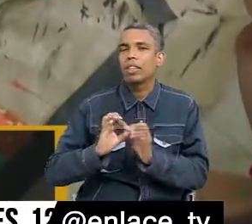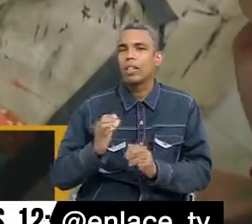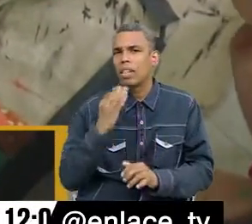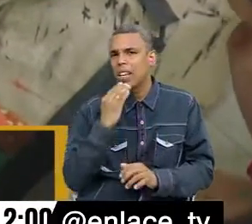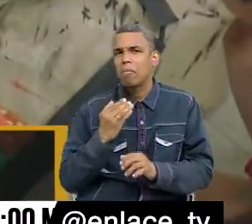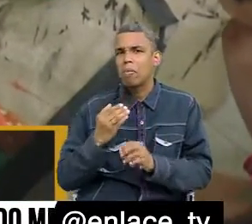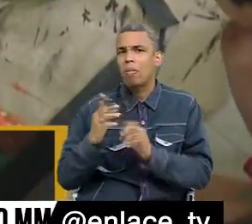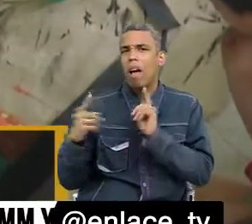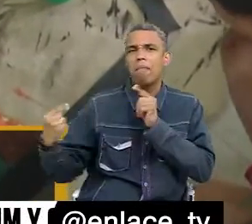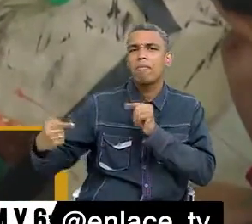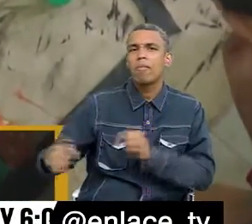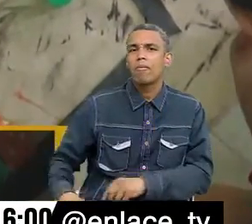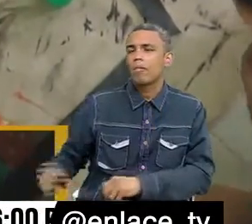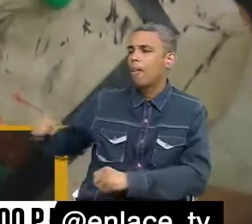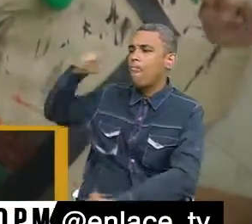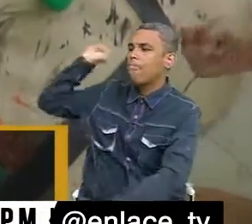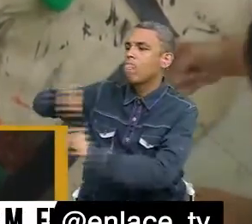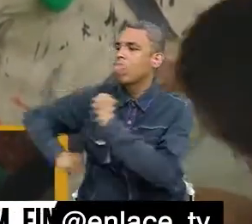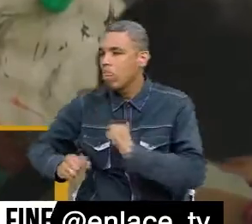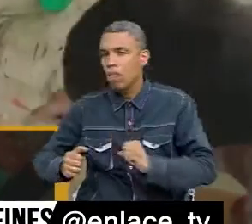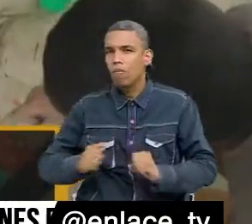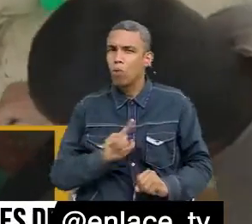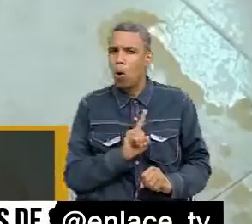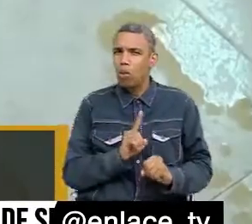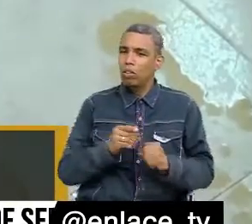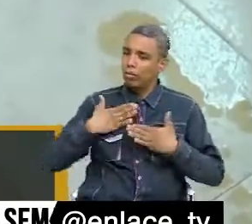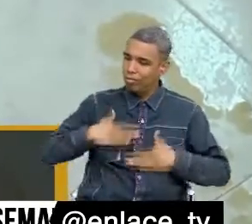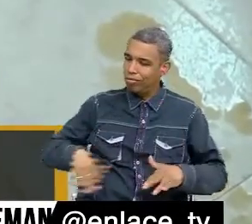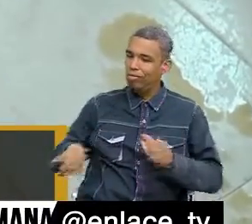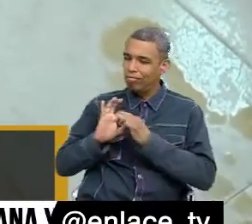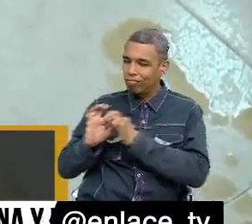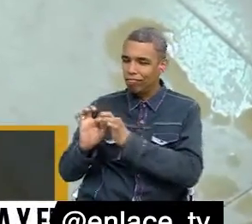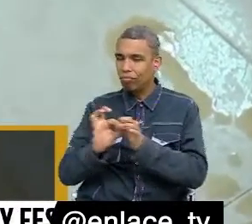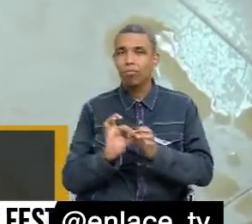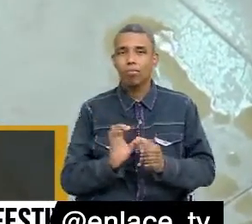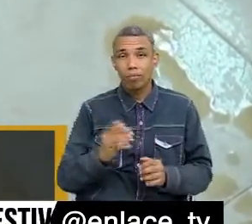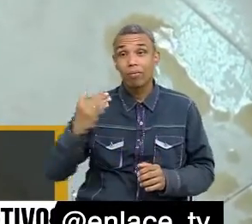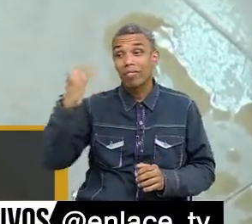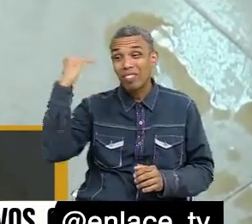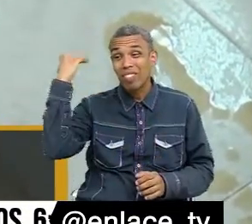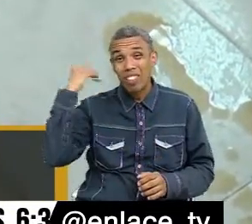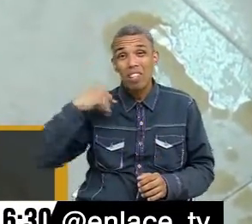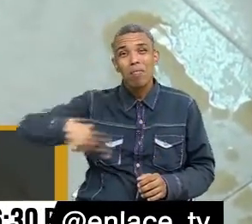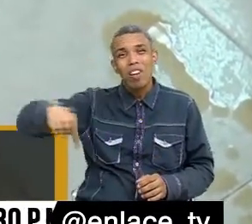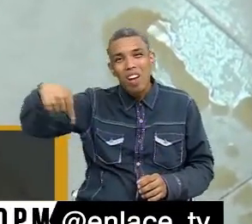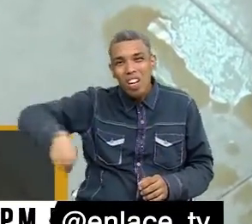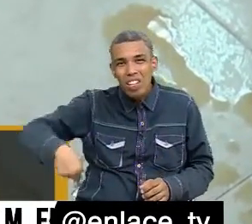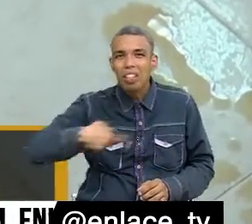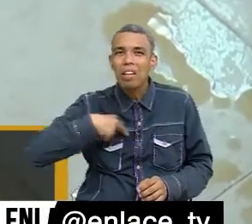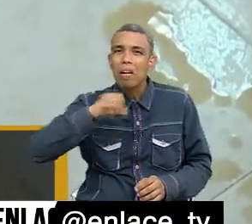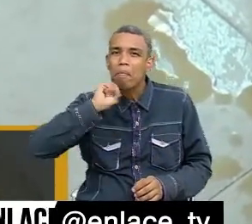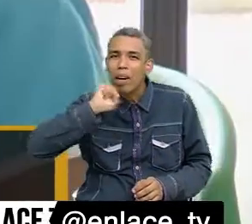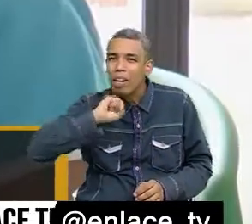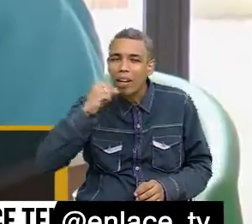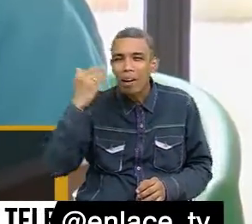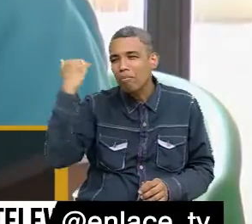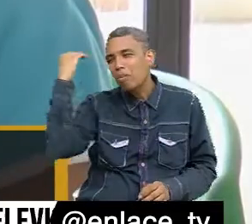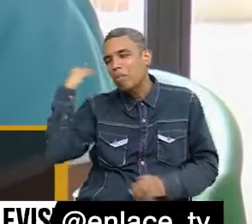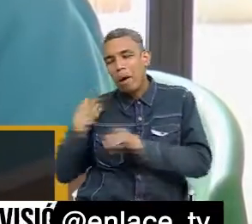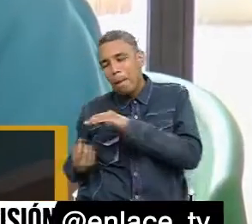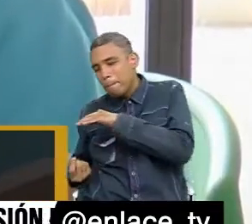en un territorio que antes fue habitado por unos aborígenes, unos indios, nuestros queridos indios yariguíes. Bueno, los indios